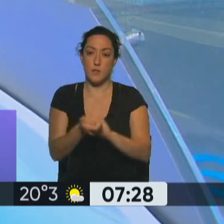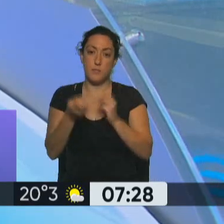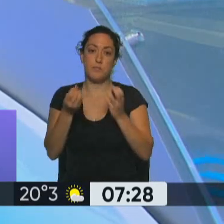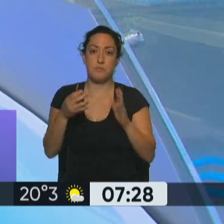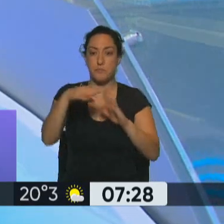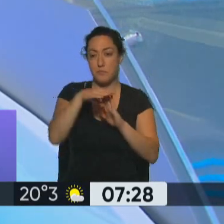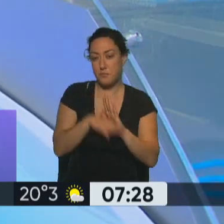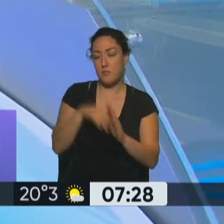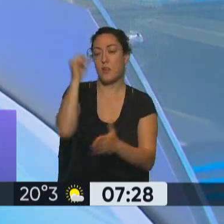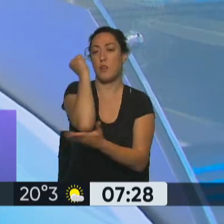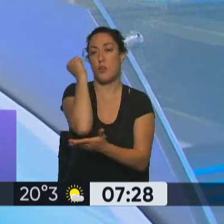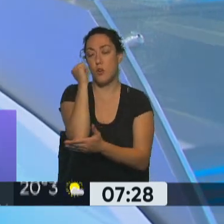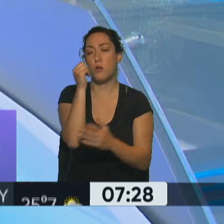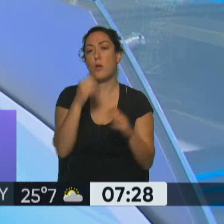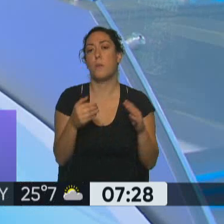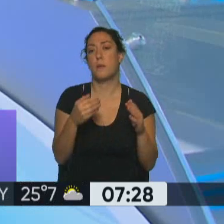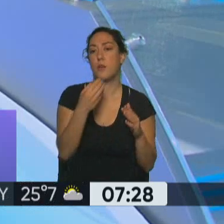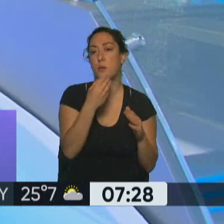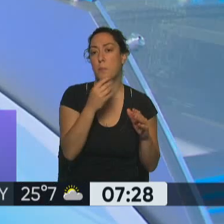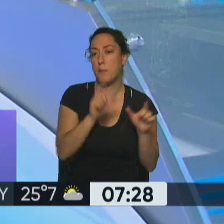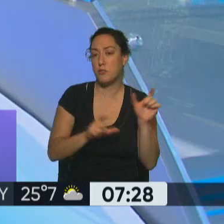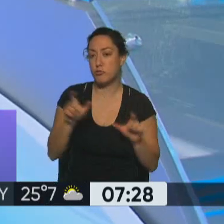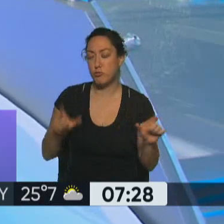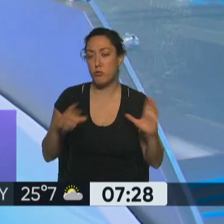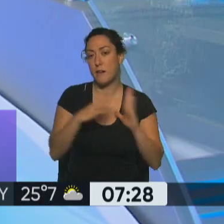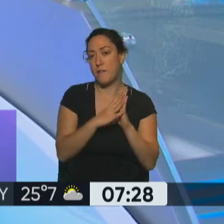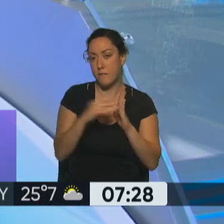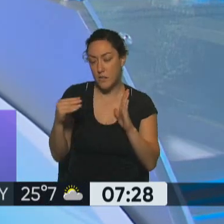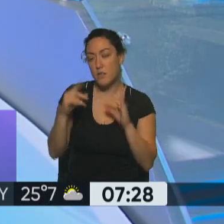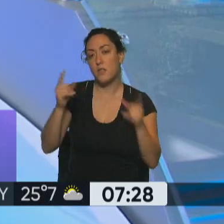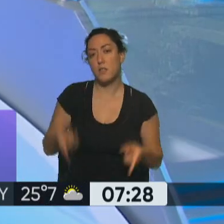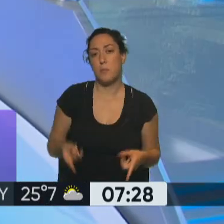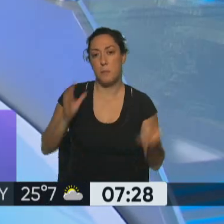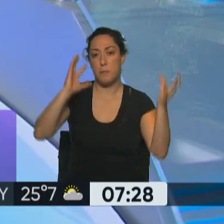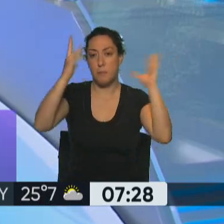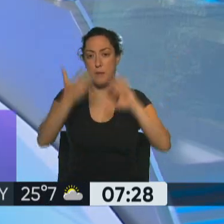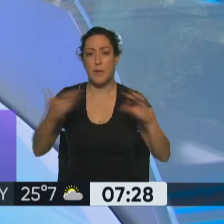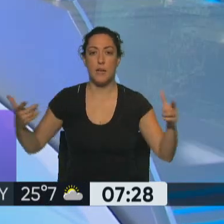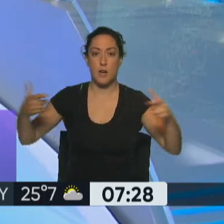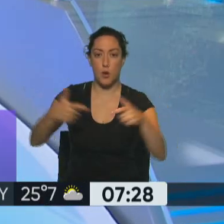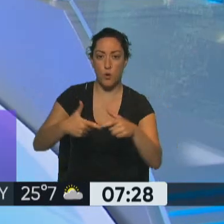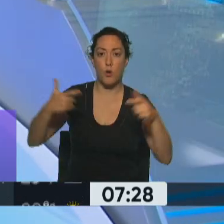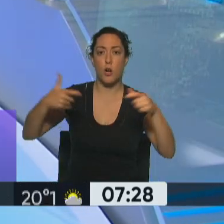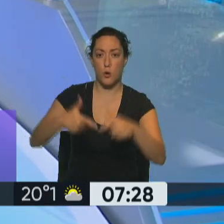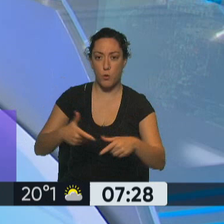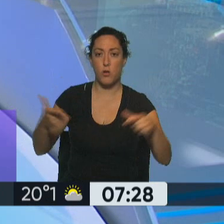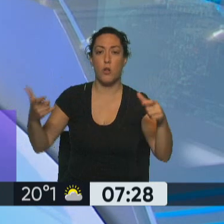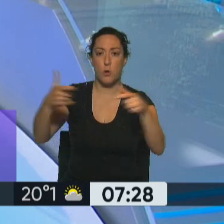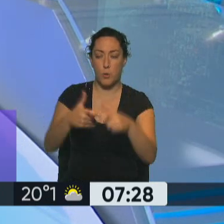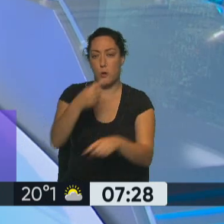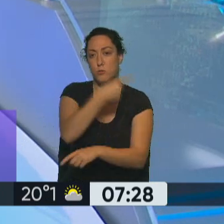a nivel económico, los referentes de este gobierno y el gobierno de Milei se van a reunir todo este tiempo, todas estas